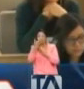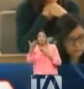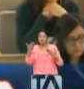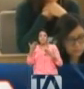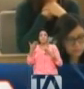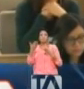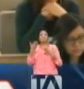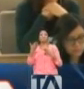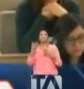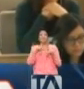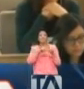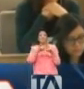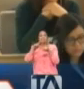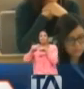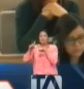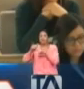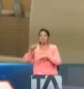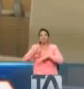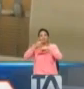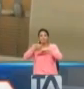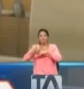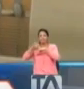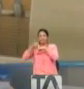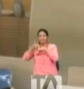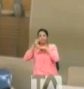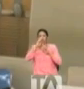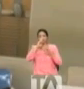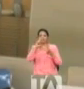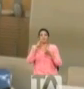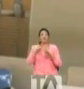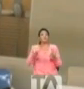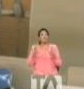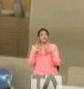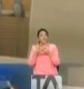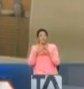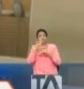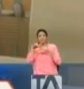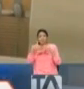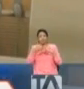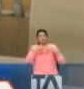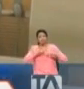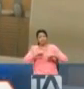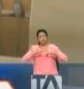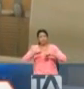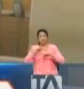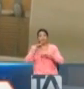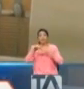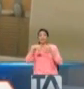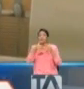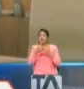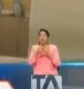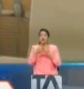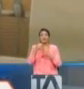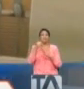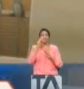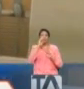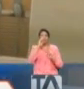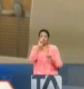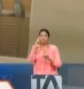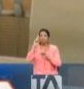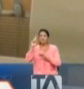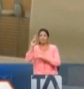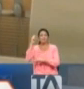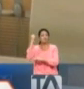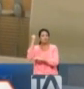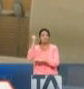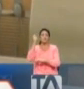y diversidad en la elección de autoridades. Desarrollar todos los esfuerzos a su alcance para preservar la libertad de expresión en los medios y